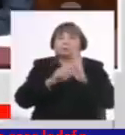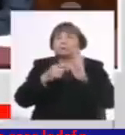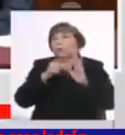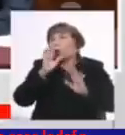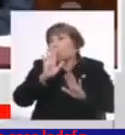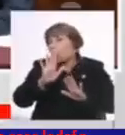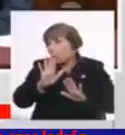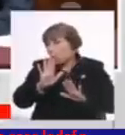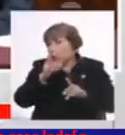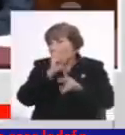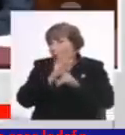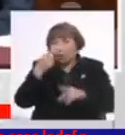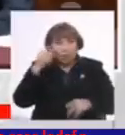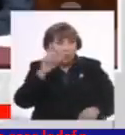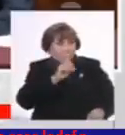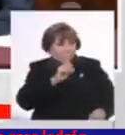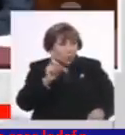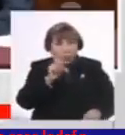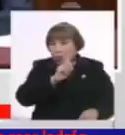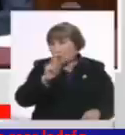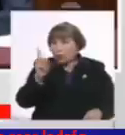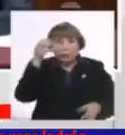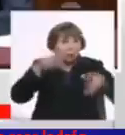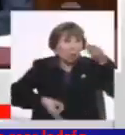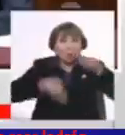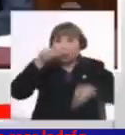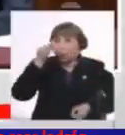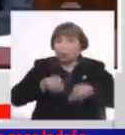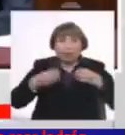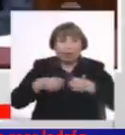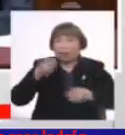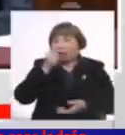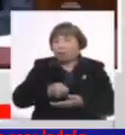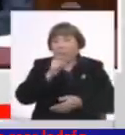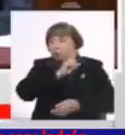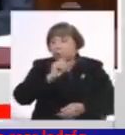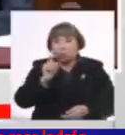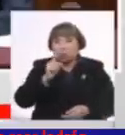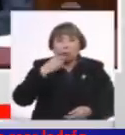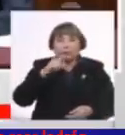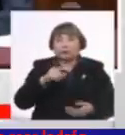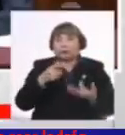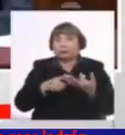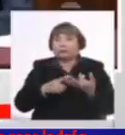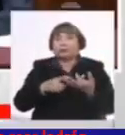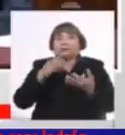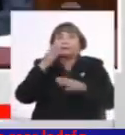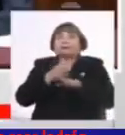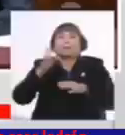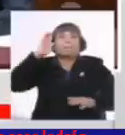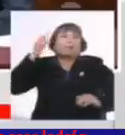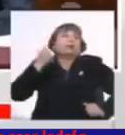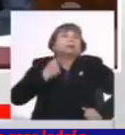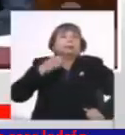Pero, ojo, no estamos ante un fuero jurisdiccional, no estamos ante instancias de la